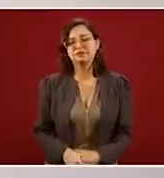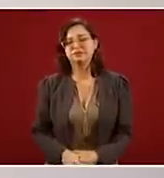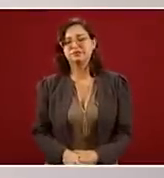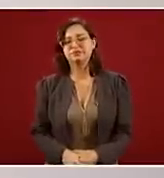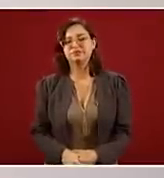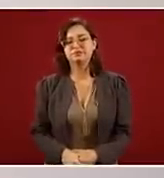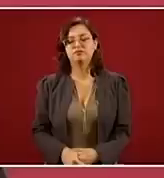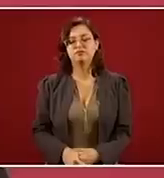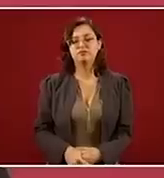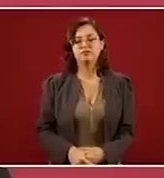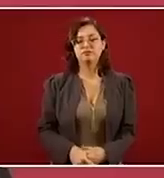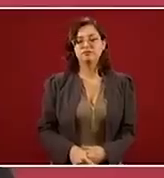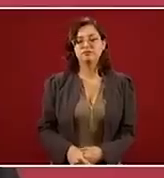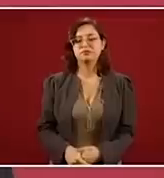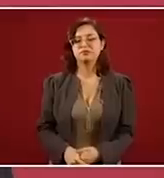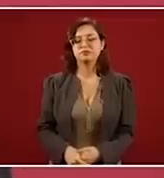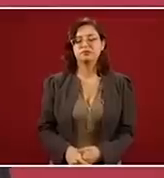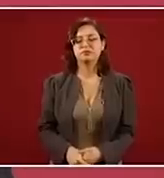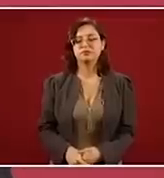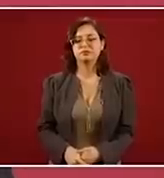Le decía